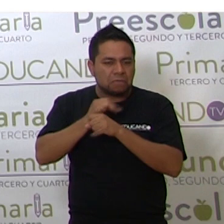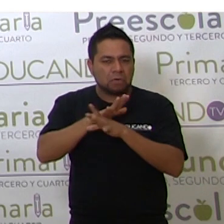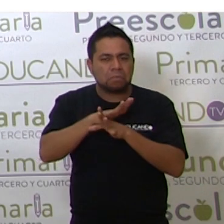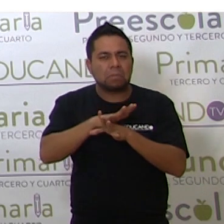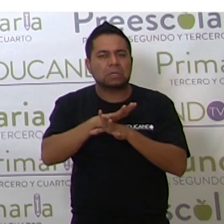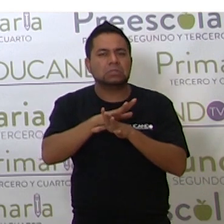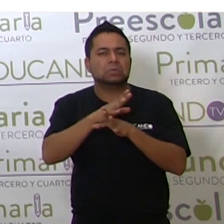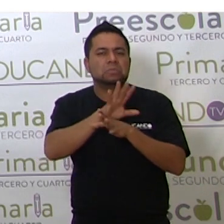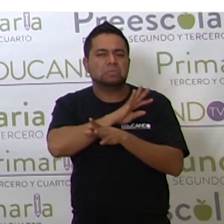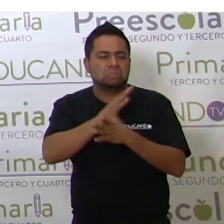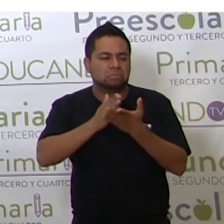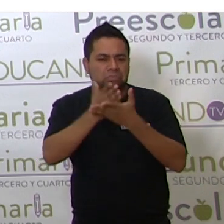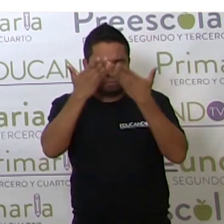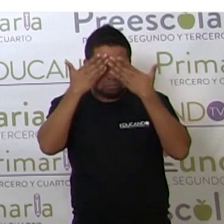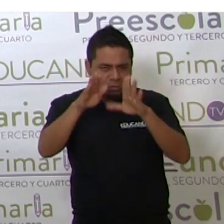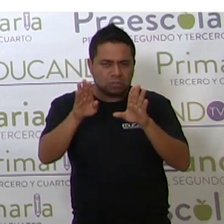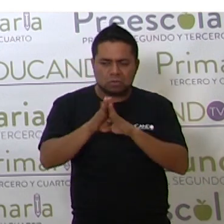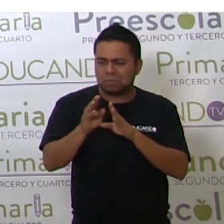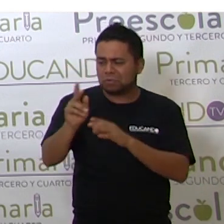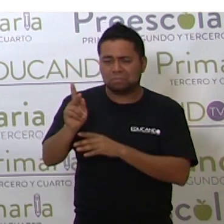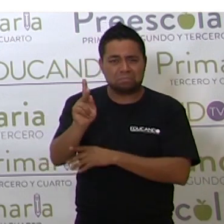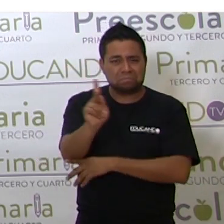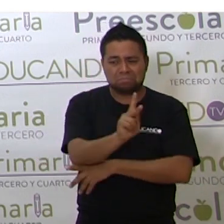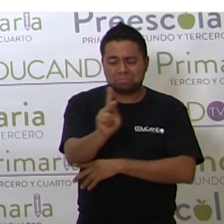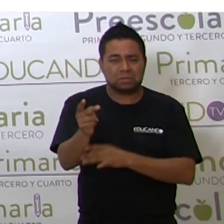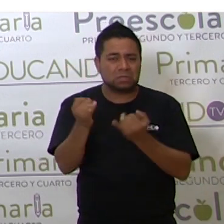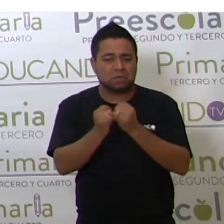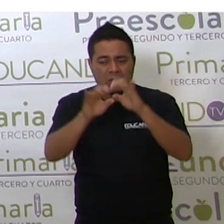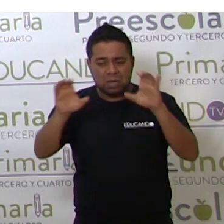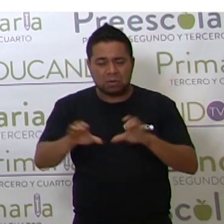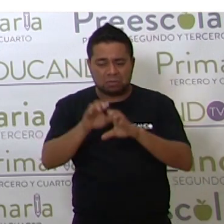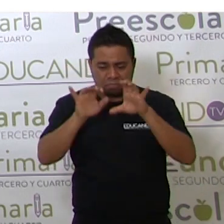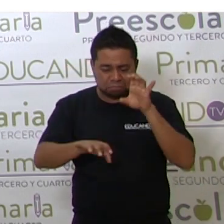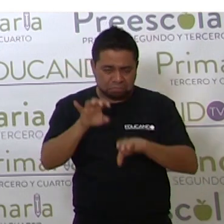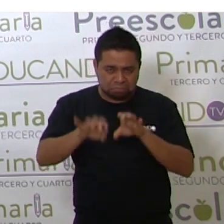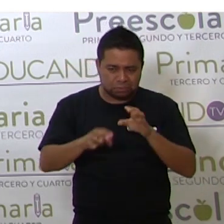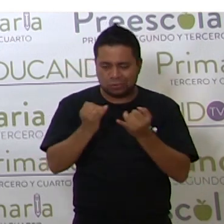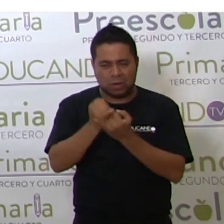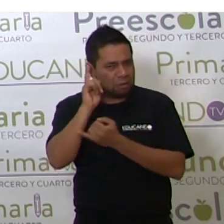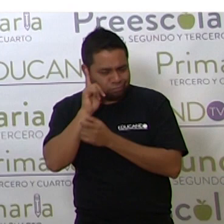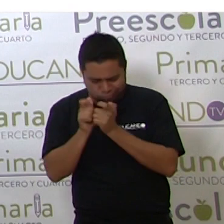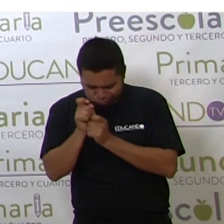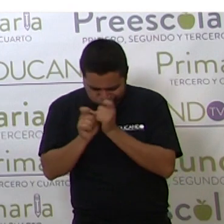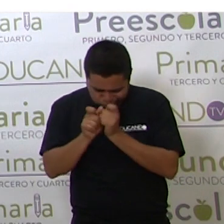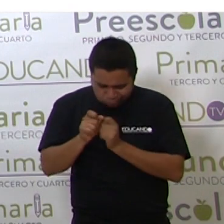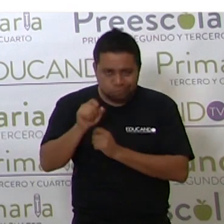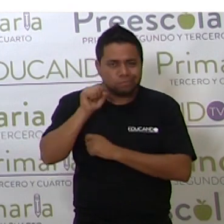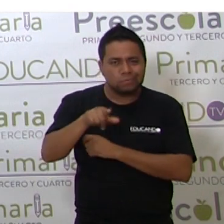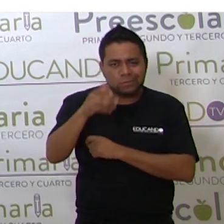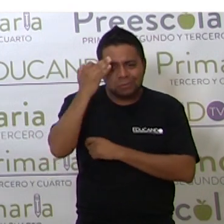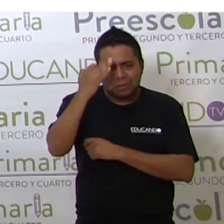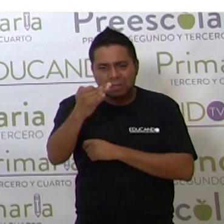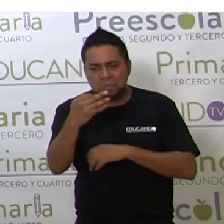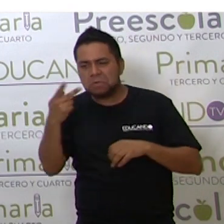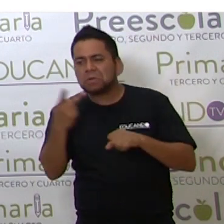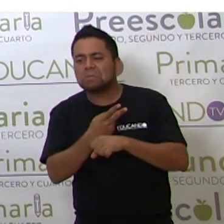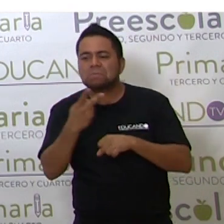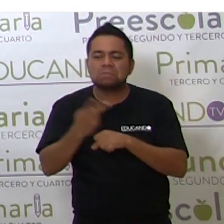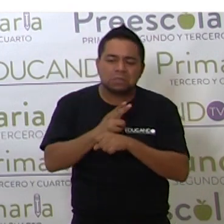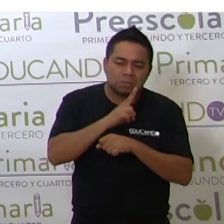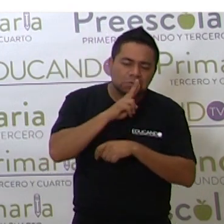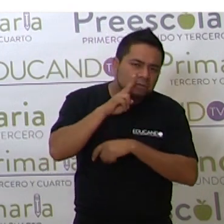y podemos estar en el momento en el instante en que está ocurriendo la noticia enterarnos de lo que está